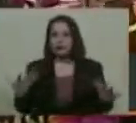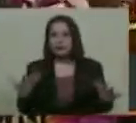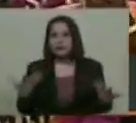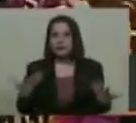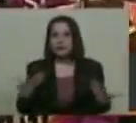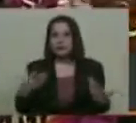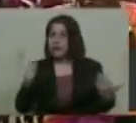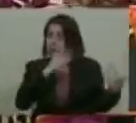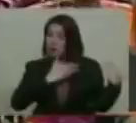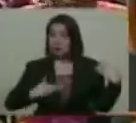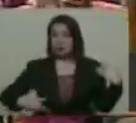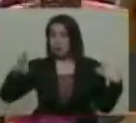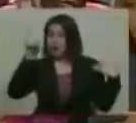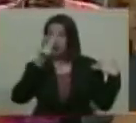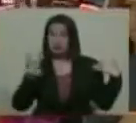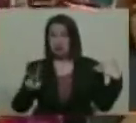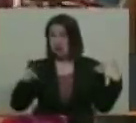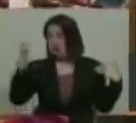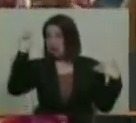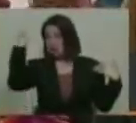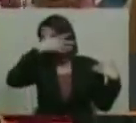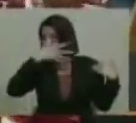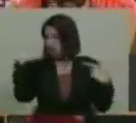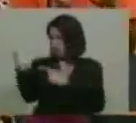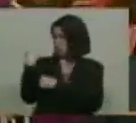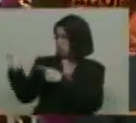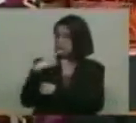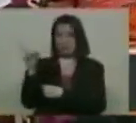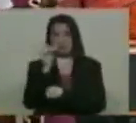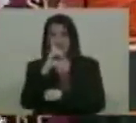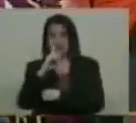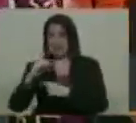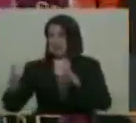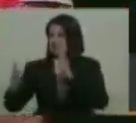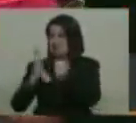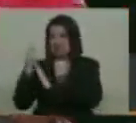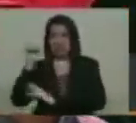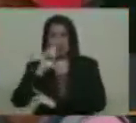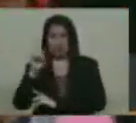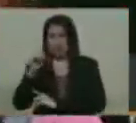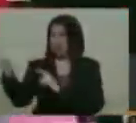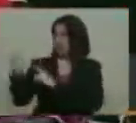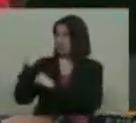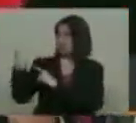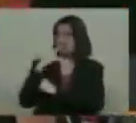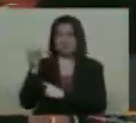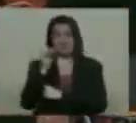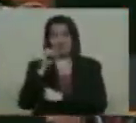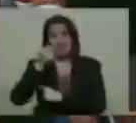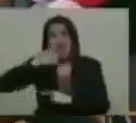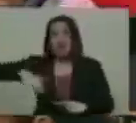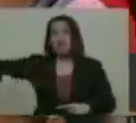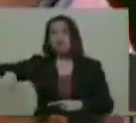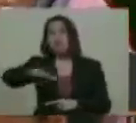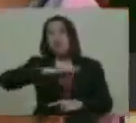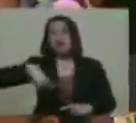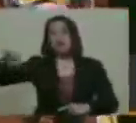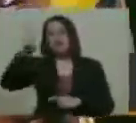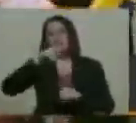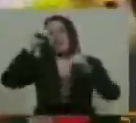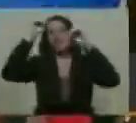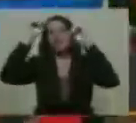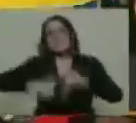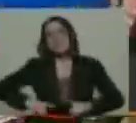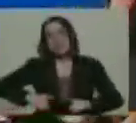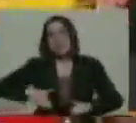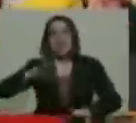no manda Trump, en Venezuela no decide Santo, en Venezuela decide el pueblo soberano,